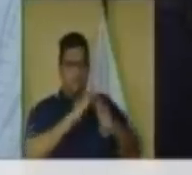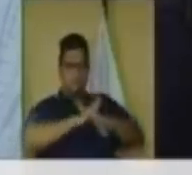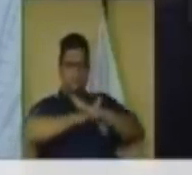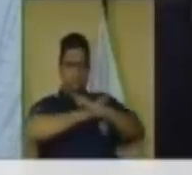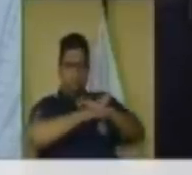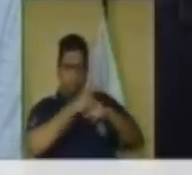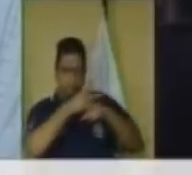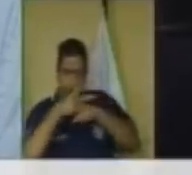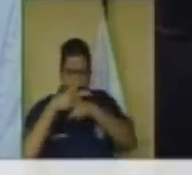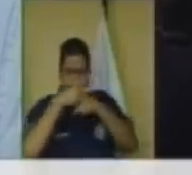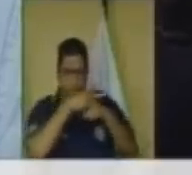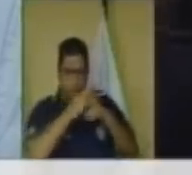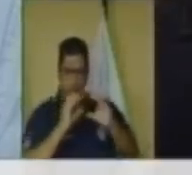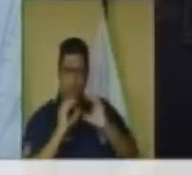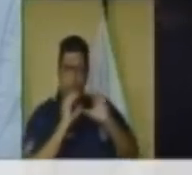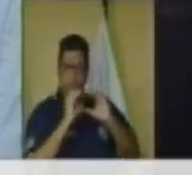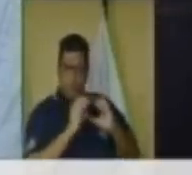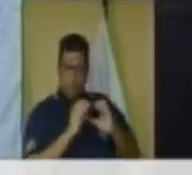correspondientes.